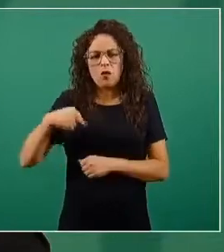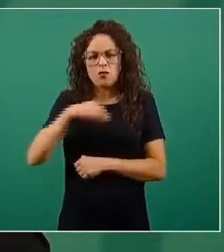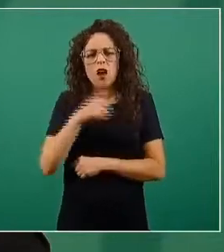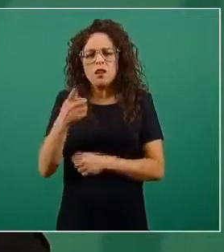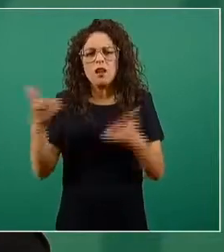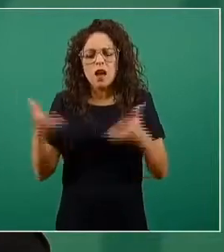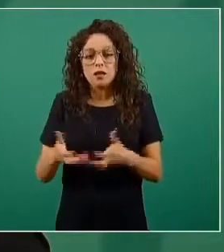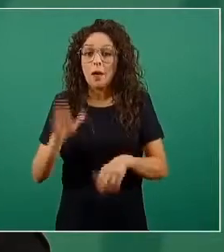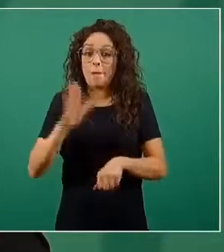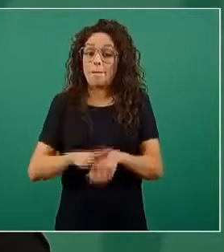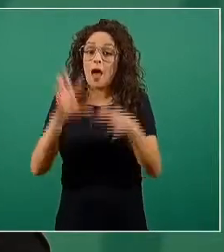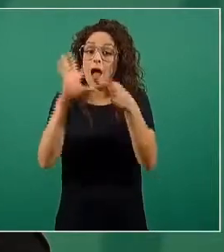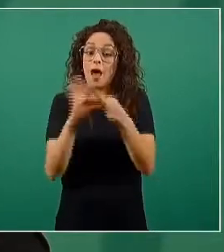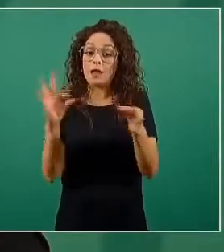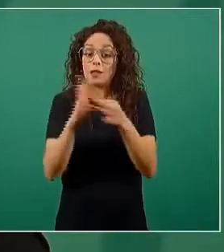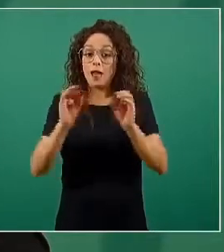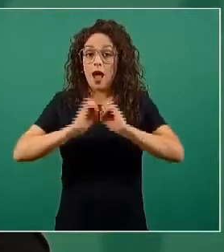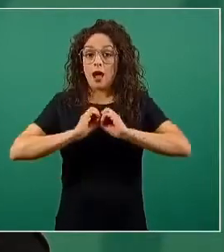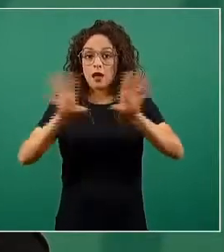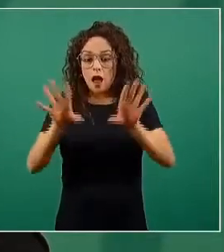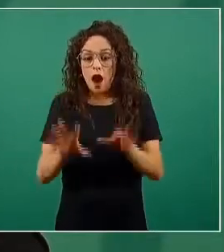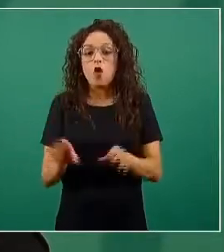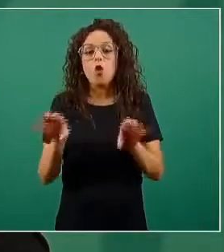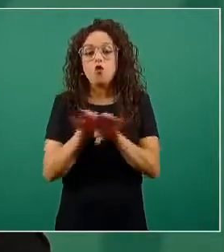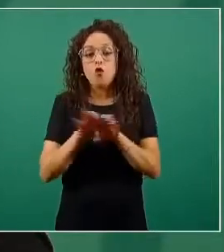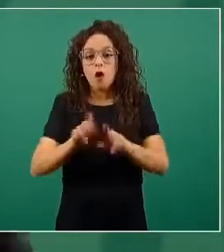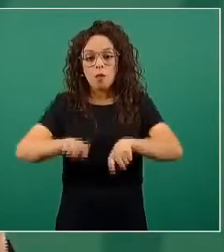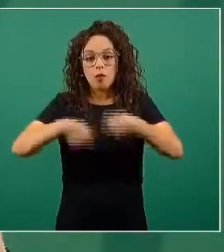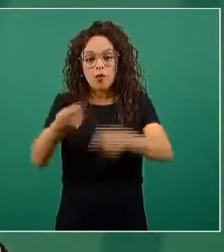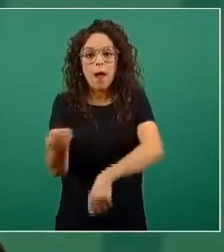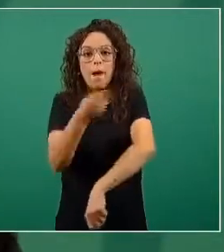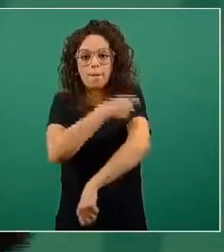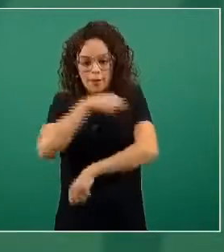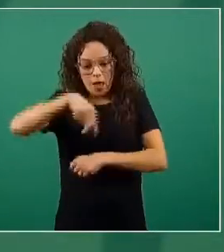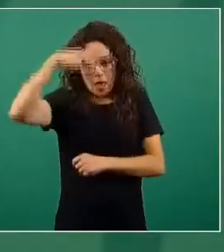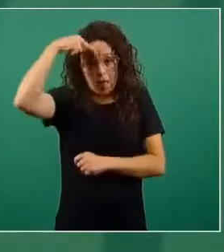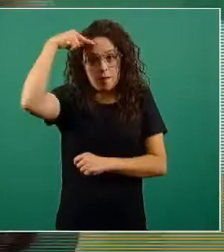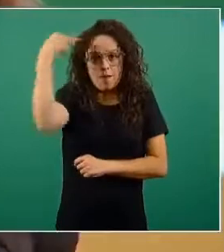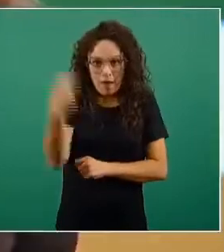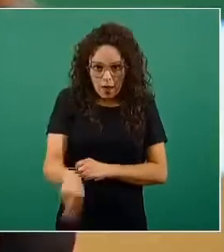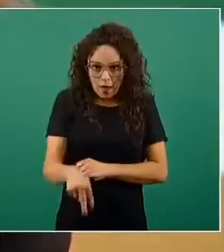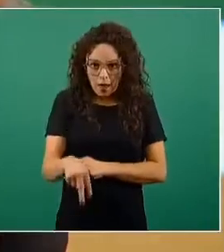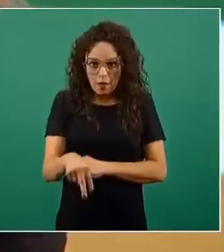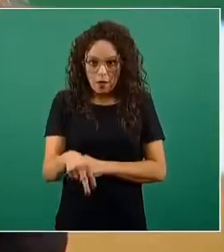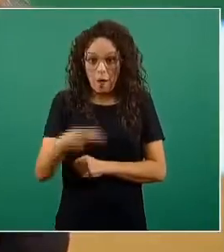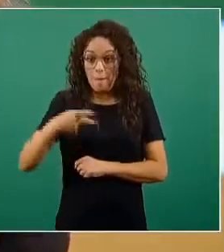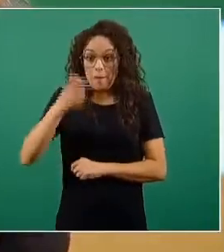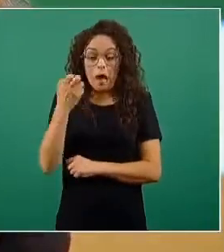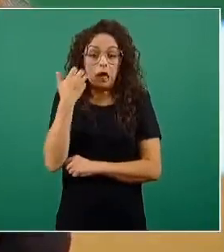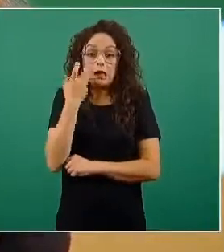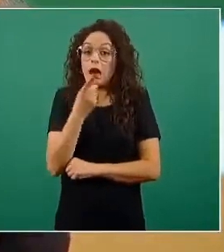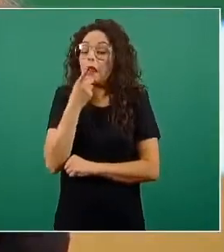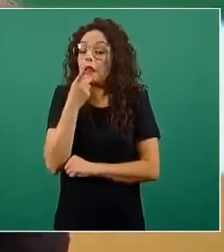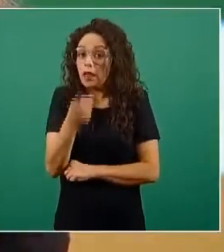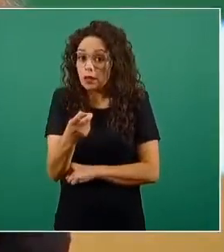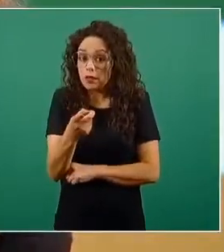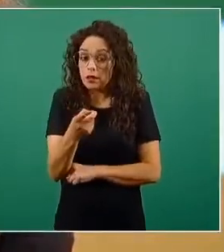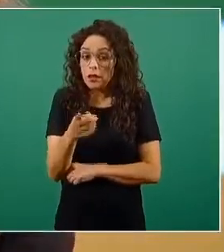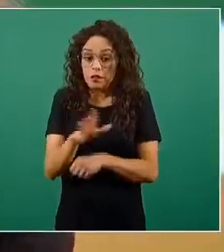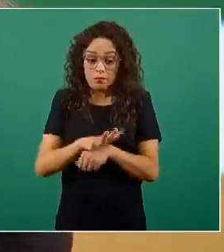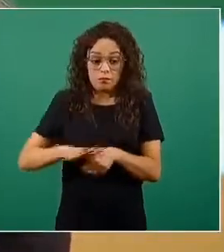muy claramente cómo vamos a vacunar a la población mexicana, porque pues es el grueso de la población, pero esto no significa que los grupos vulnerables o